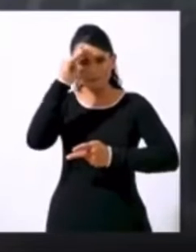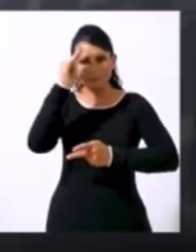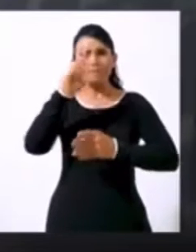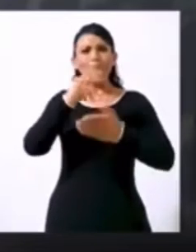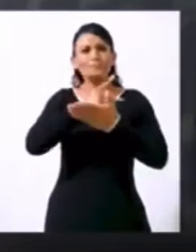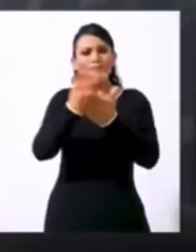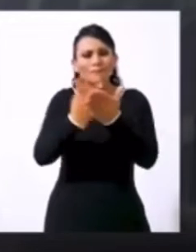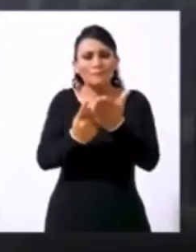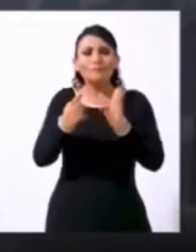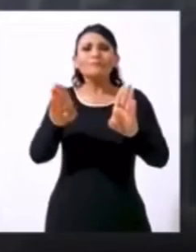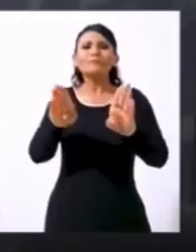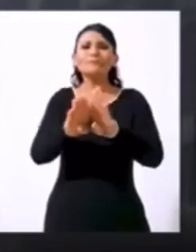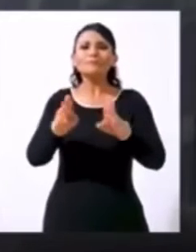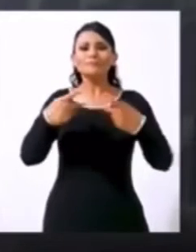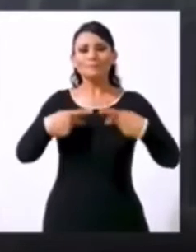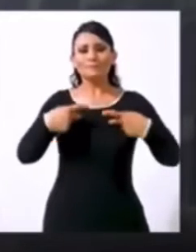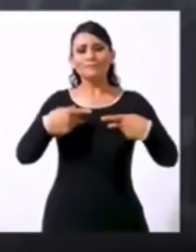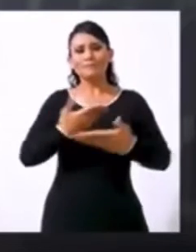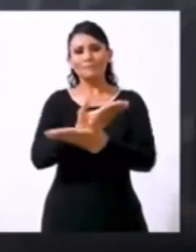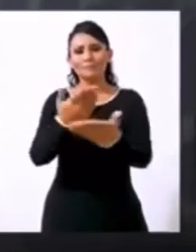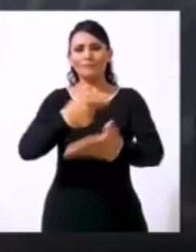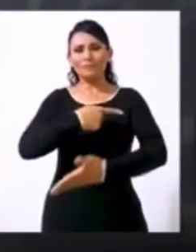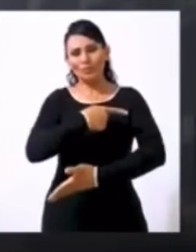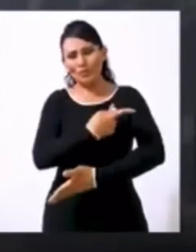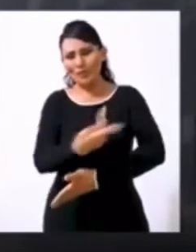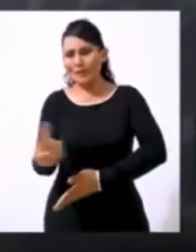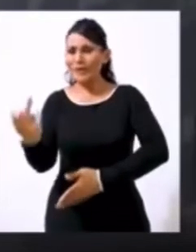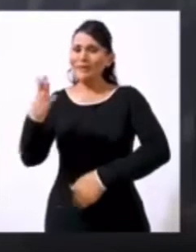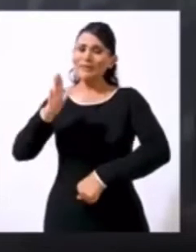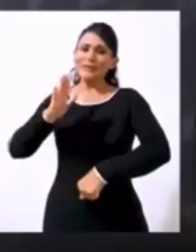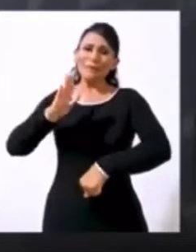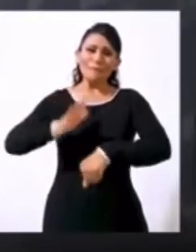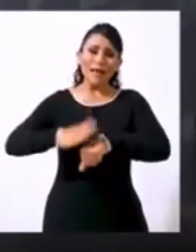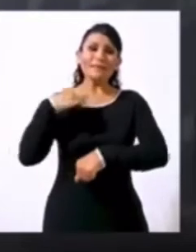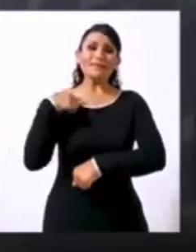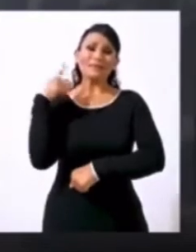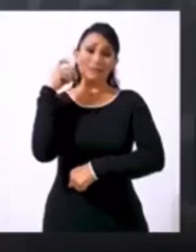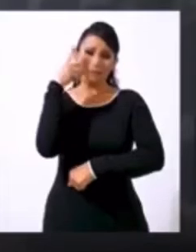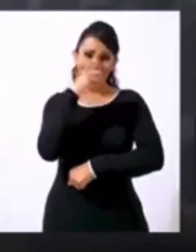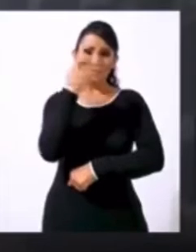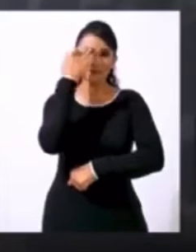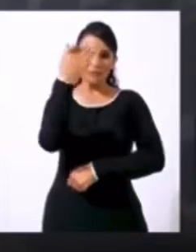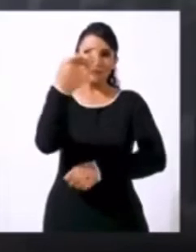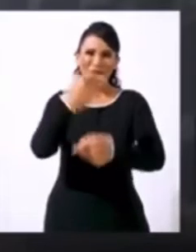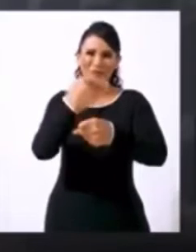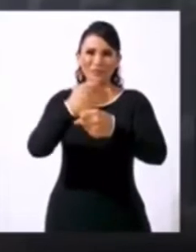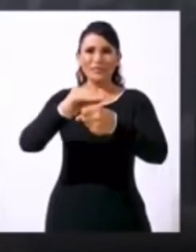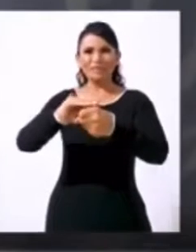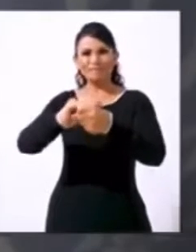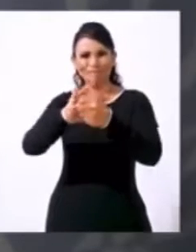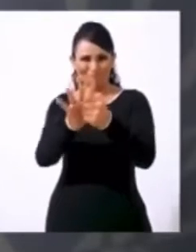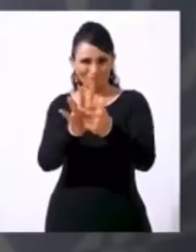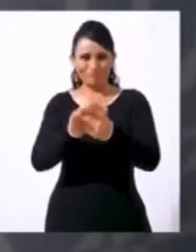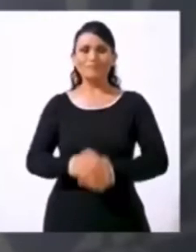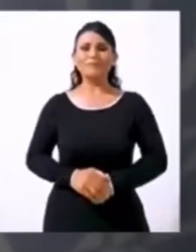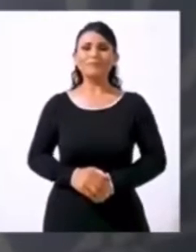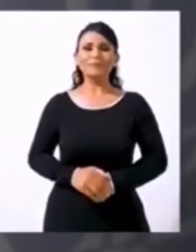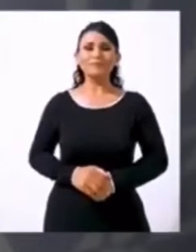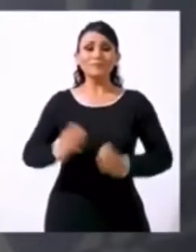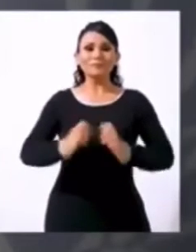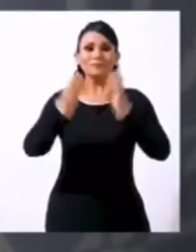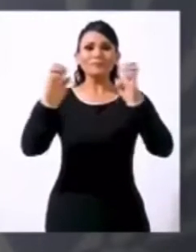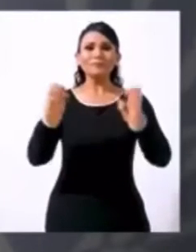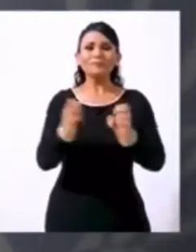salvaguardar a la población más vulnerable durante el tiempo que dure la contingencia. Este apoyo